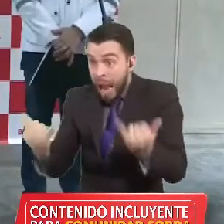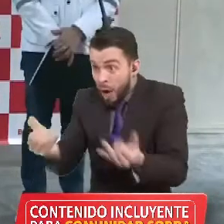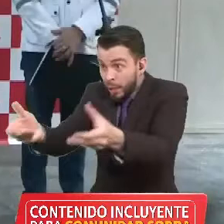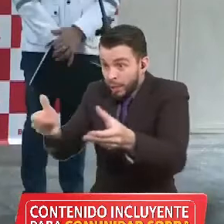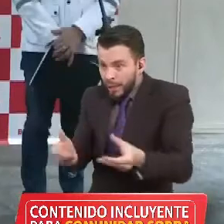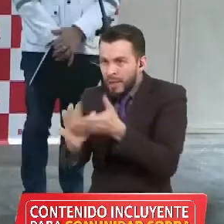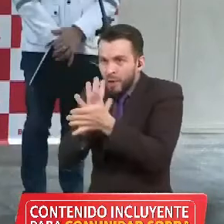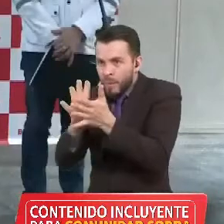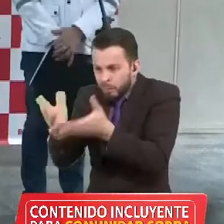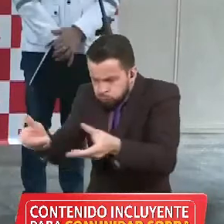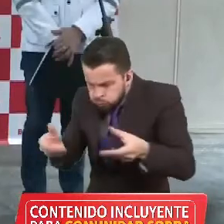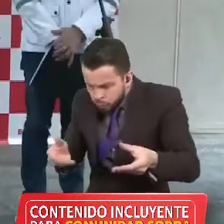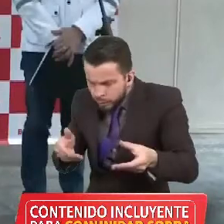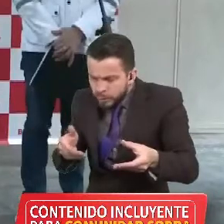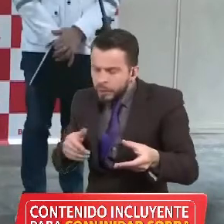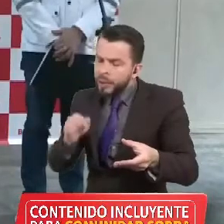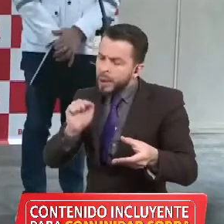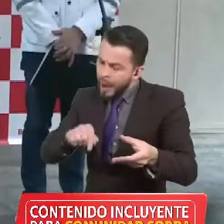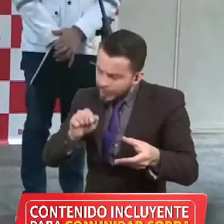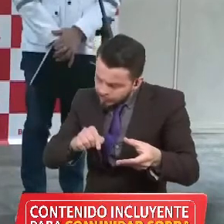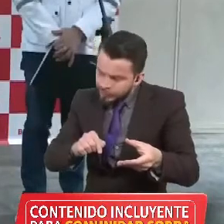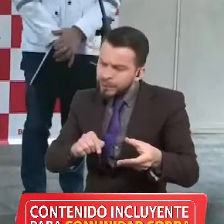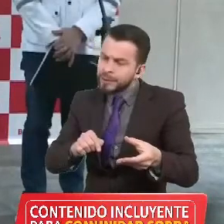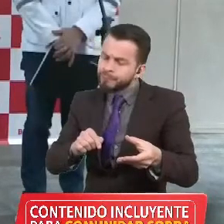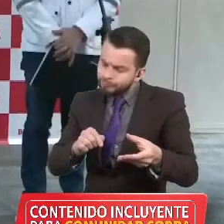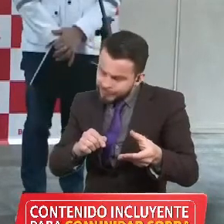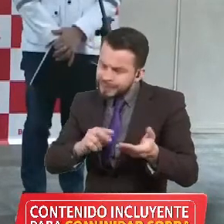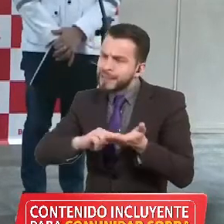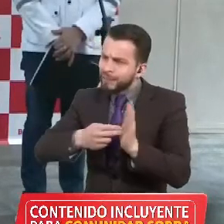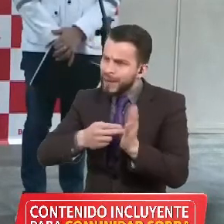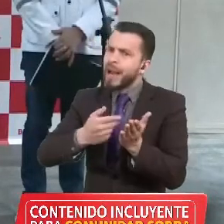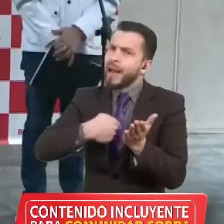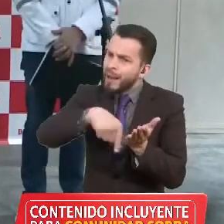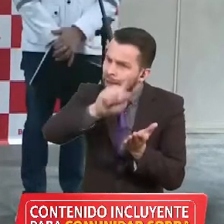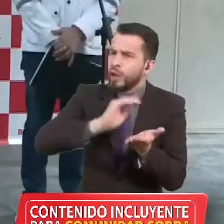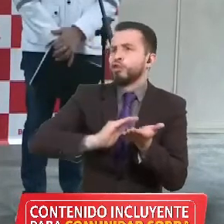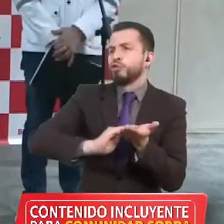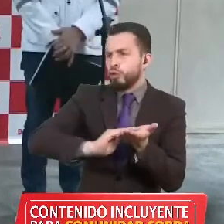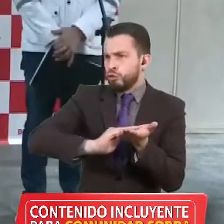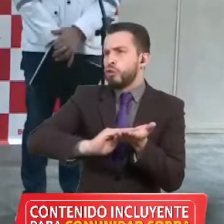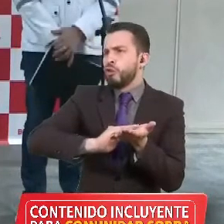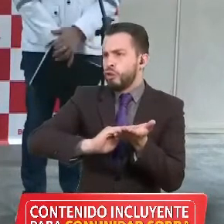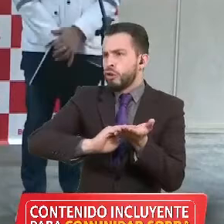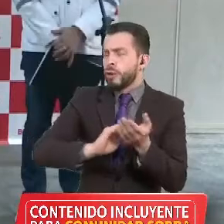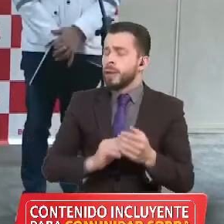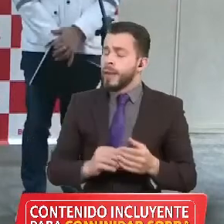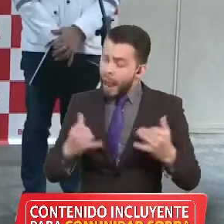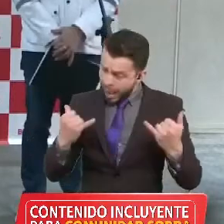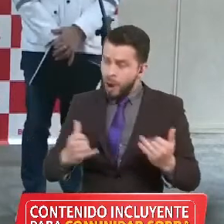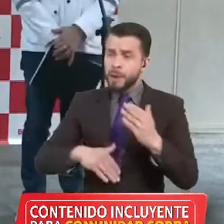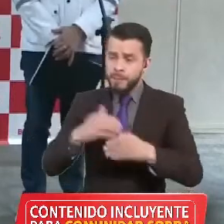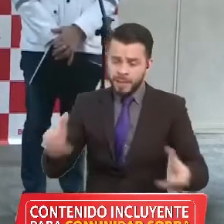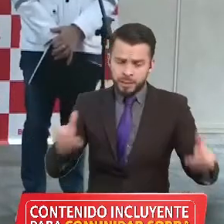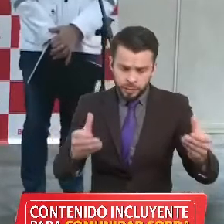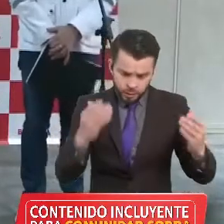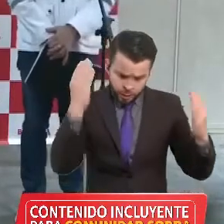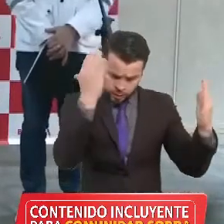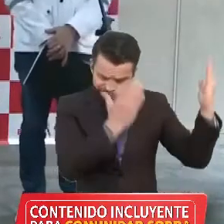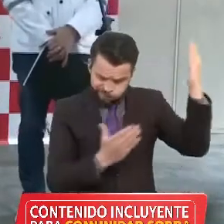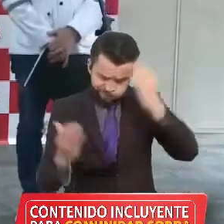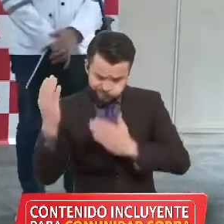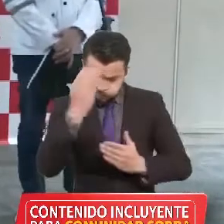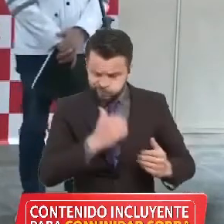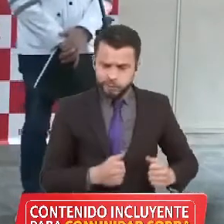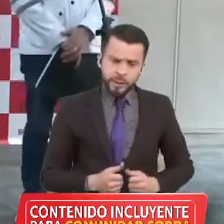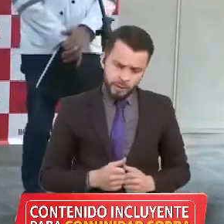nosotros le vamos a dar seguimiento a este informe también para poder aportar con recomendaciones con asesoría técnica para